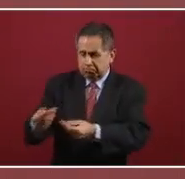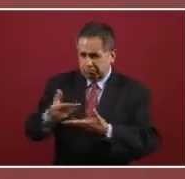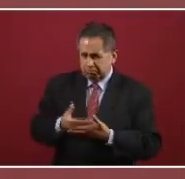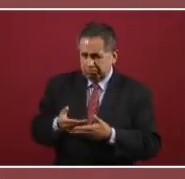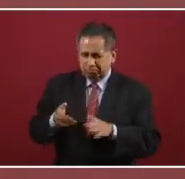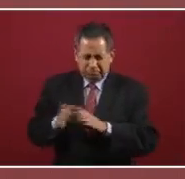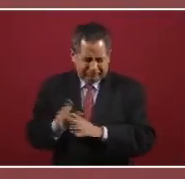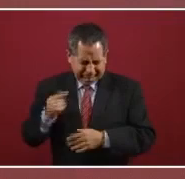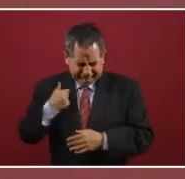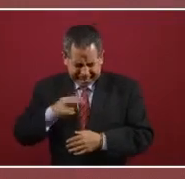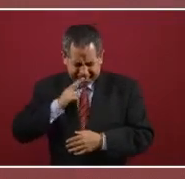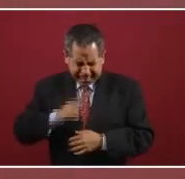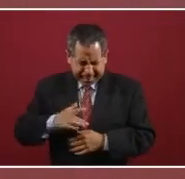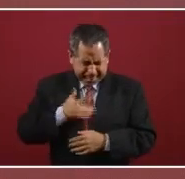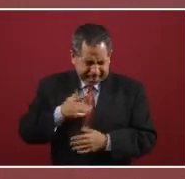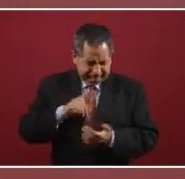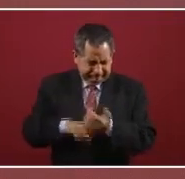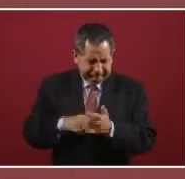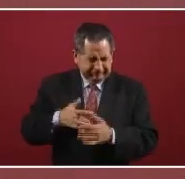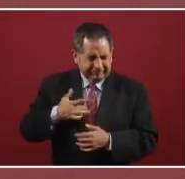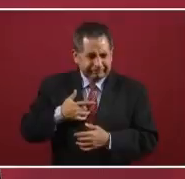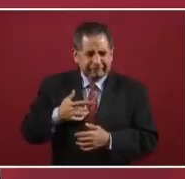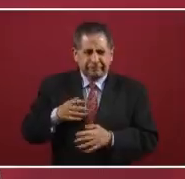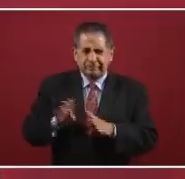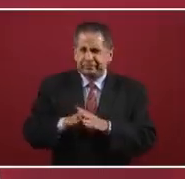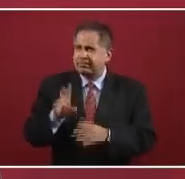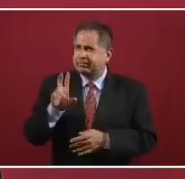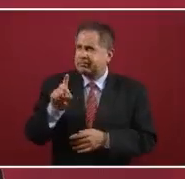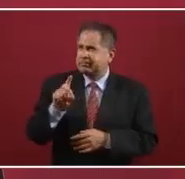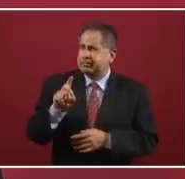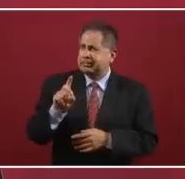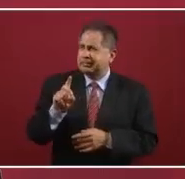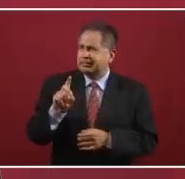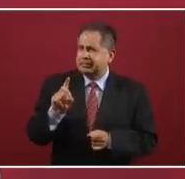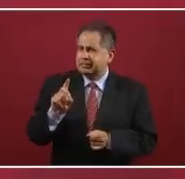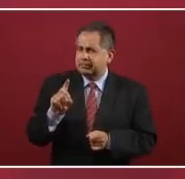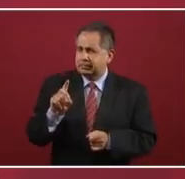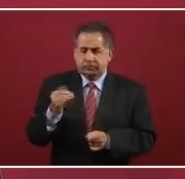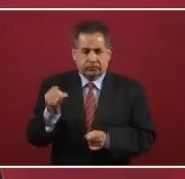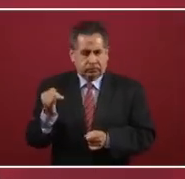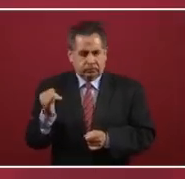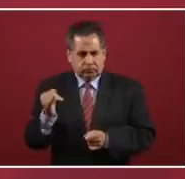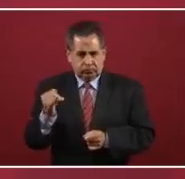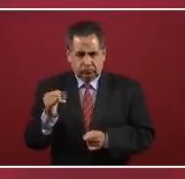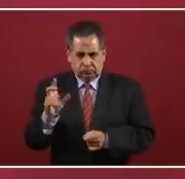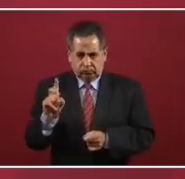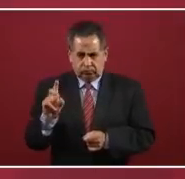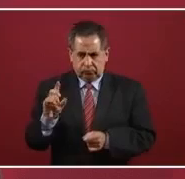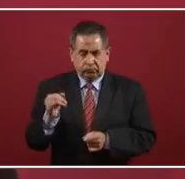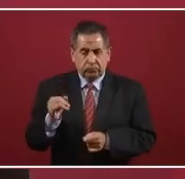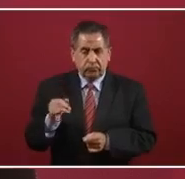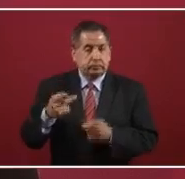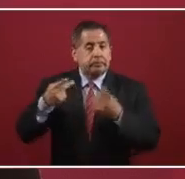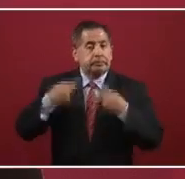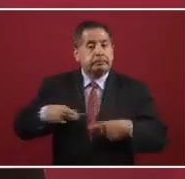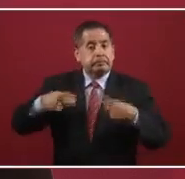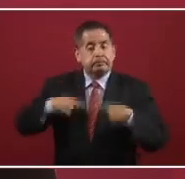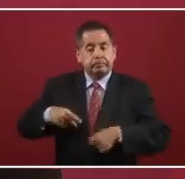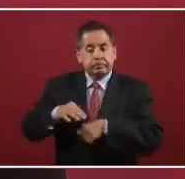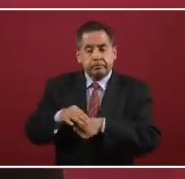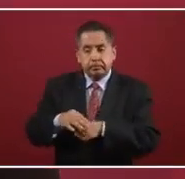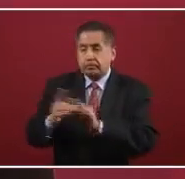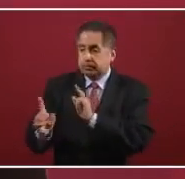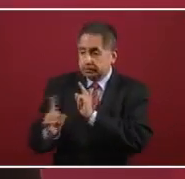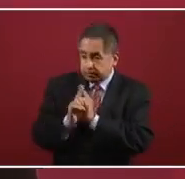el reporte que tengo hasta el 30, que tenemos hasta el 30 de junio, fue de personas que